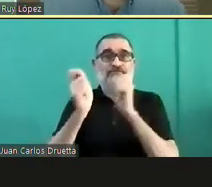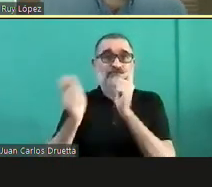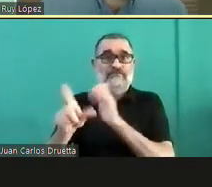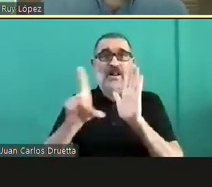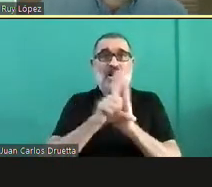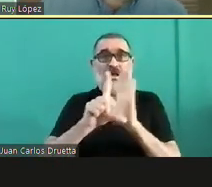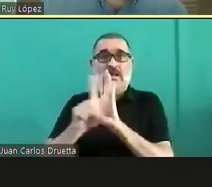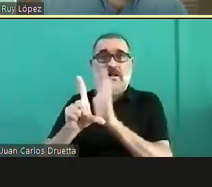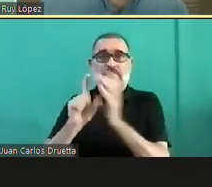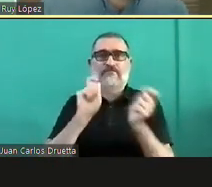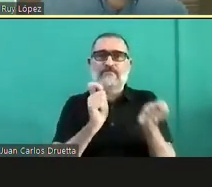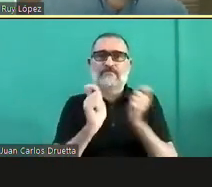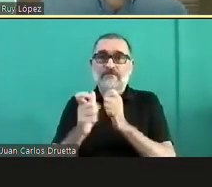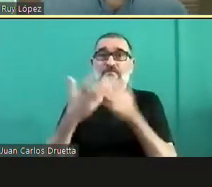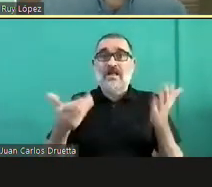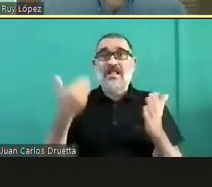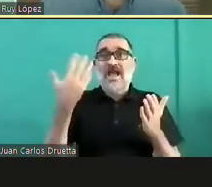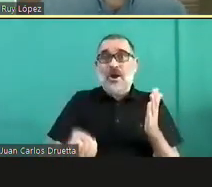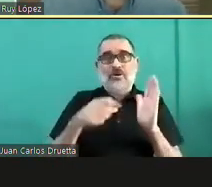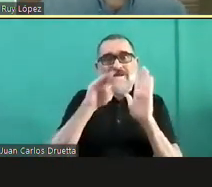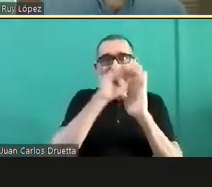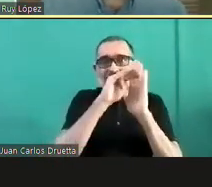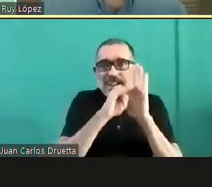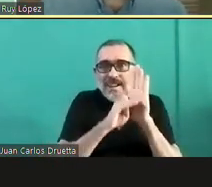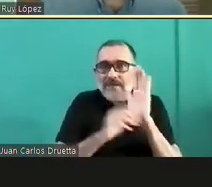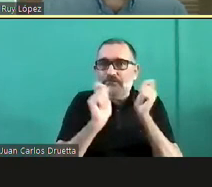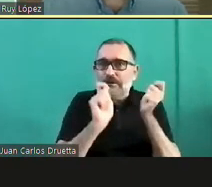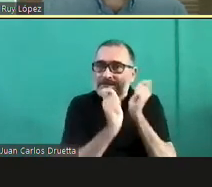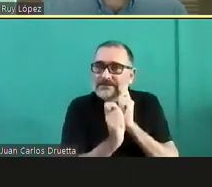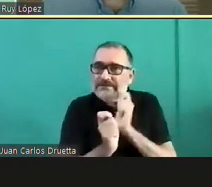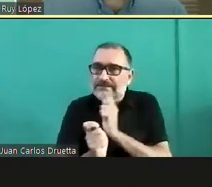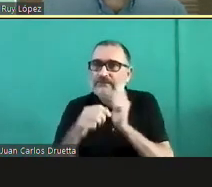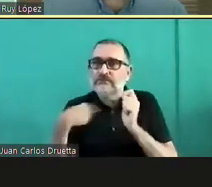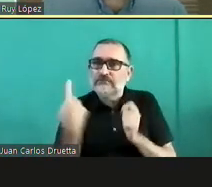que nos han acompañado en estos diálogos que hemos tenido